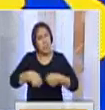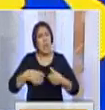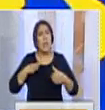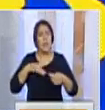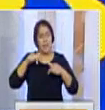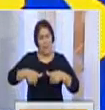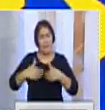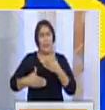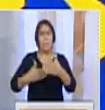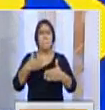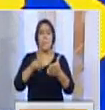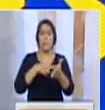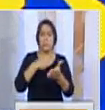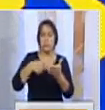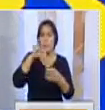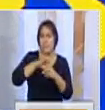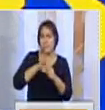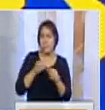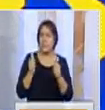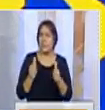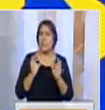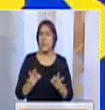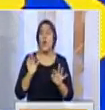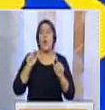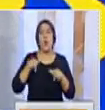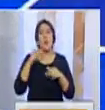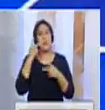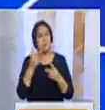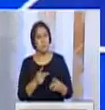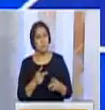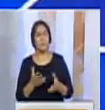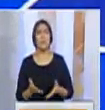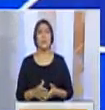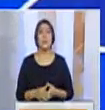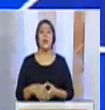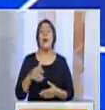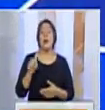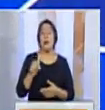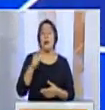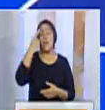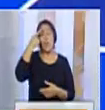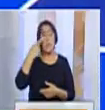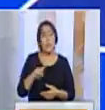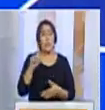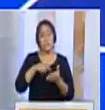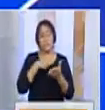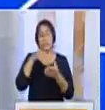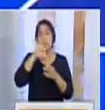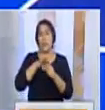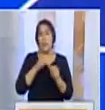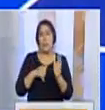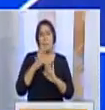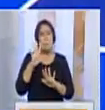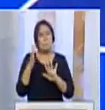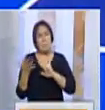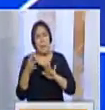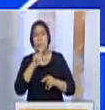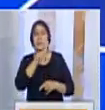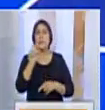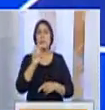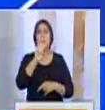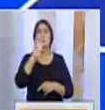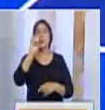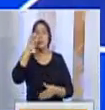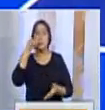electoral de una manera efectiva y que lo estamos viendo hoy, en este año? Miren, el día de las elecciones participan más de 130 mil